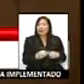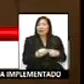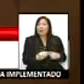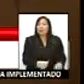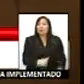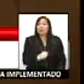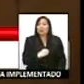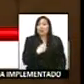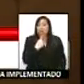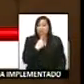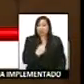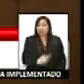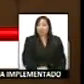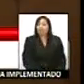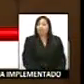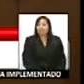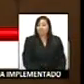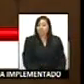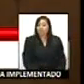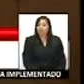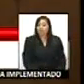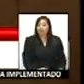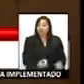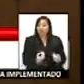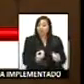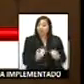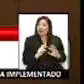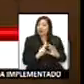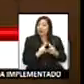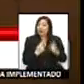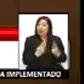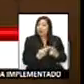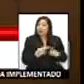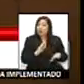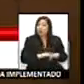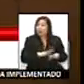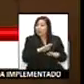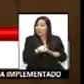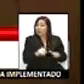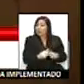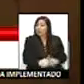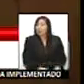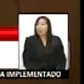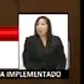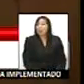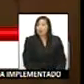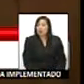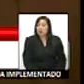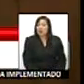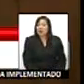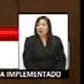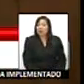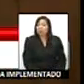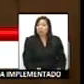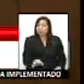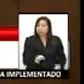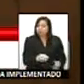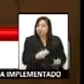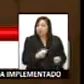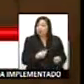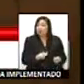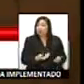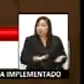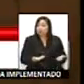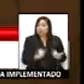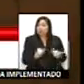yo felicito que hagamos esta reunión y sobre todo que vengan los que son los